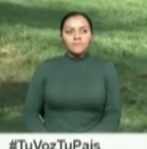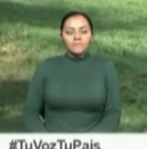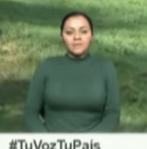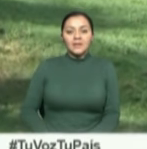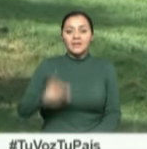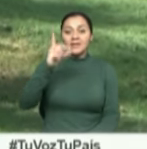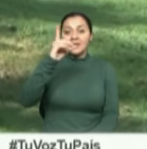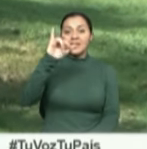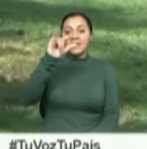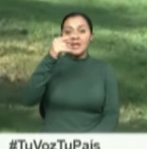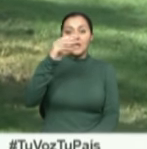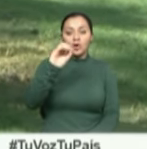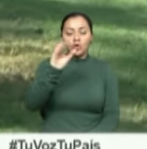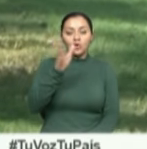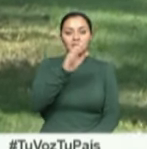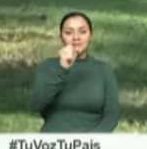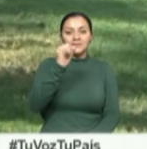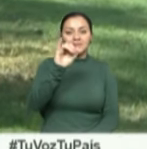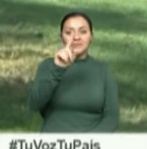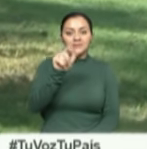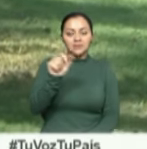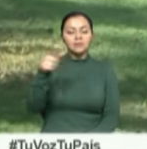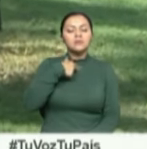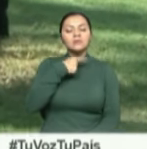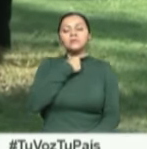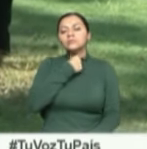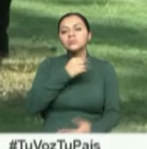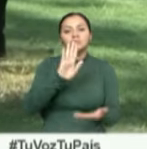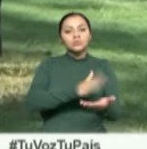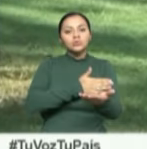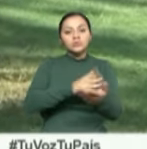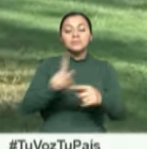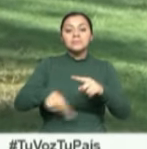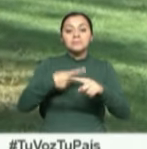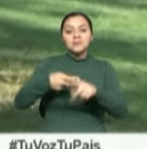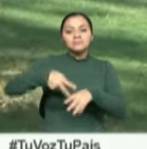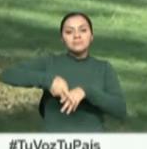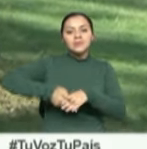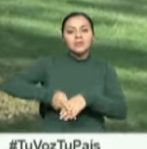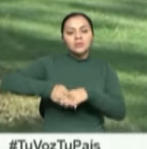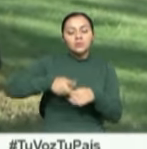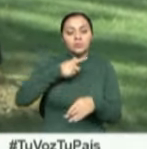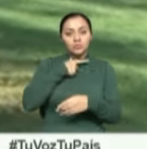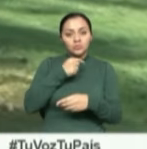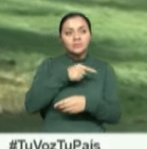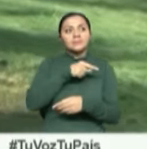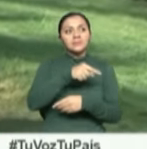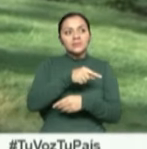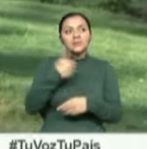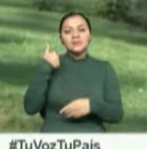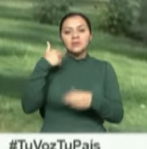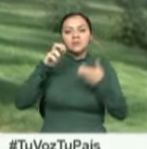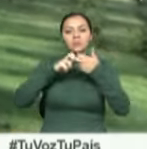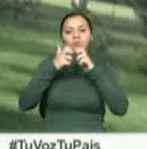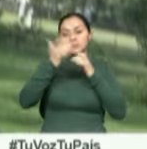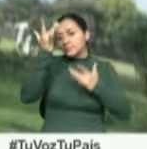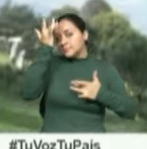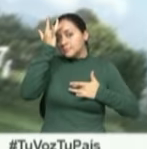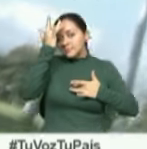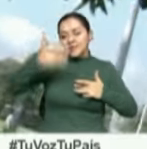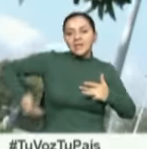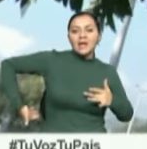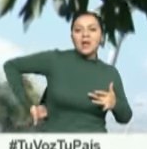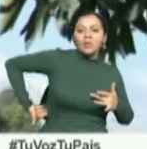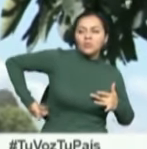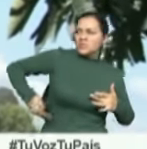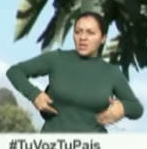Diego Sisa es un joven apasionado de la música y la ingeniería mecánica. Él fue diagnosticado con insuficiencia renal, situación